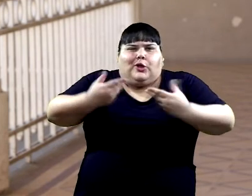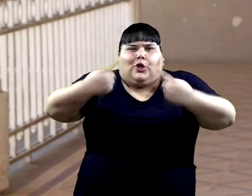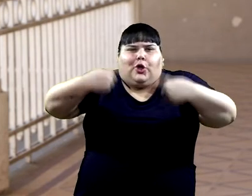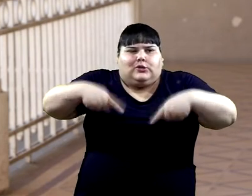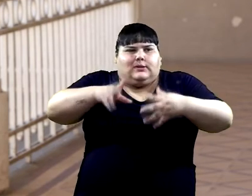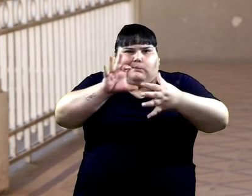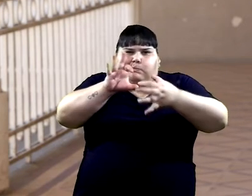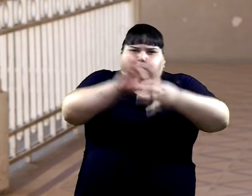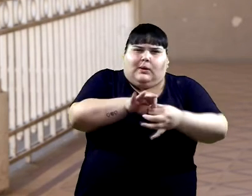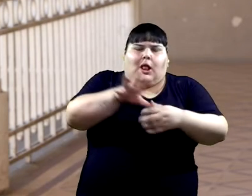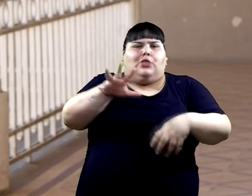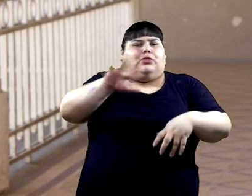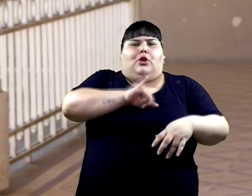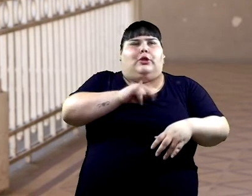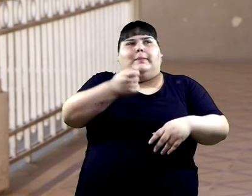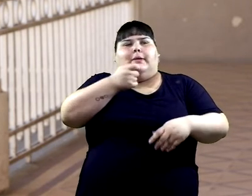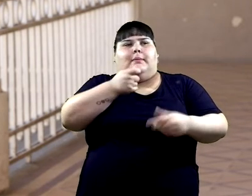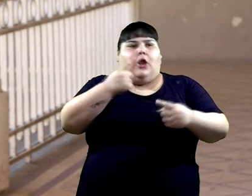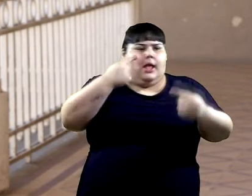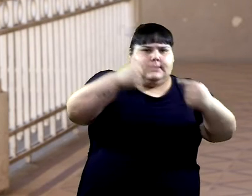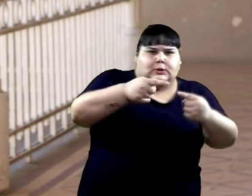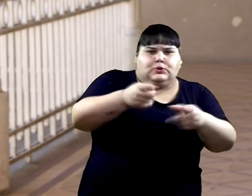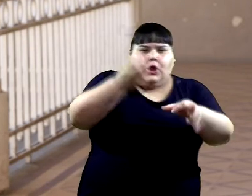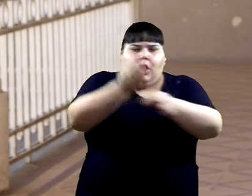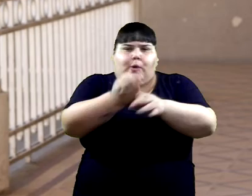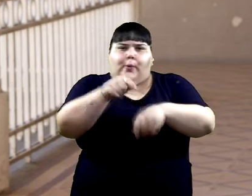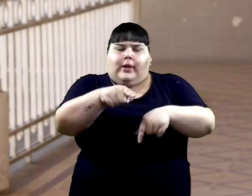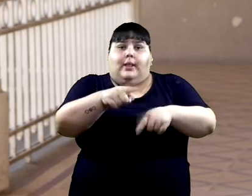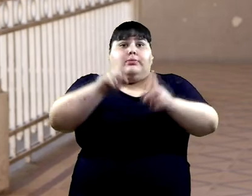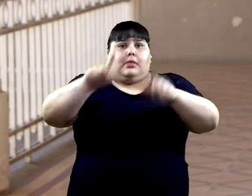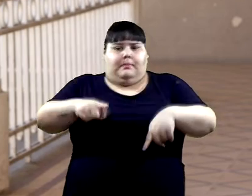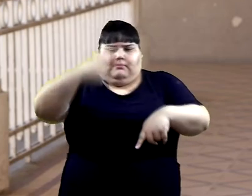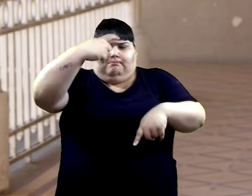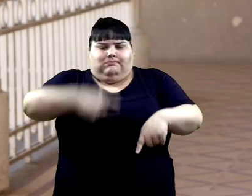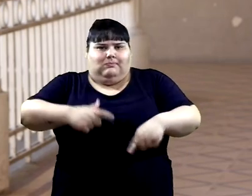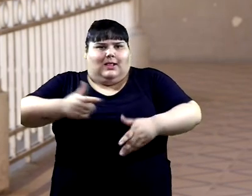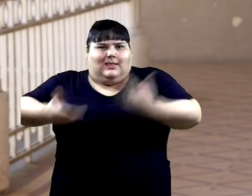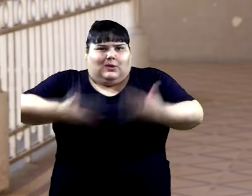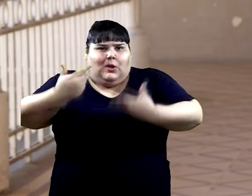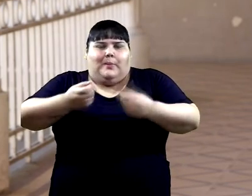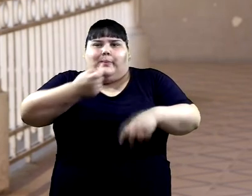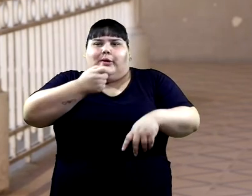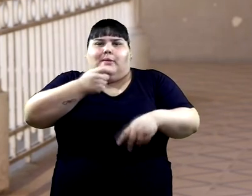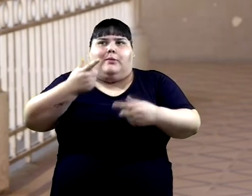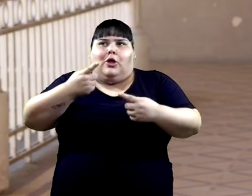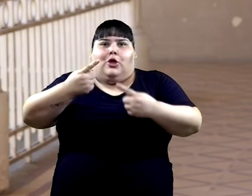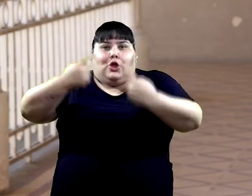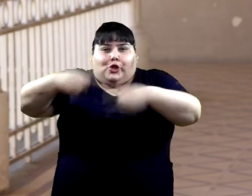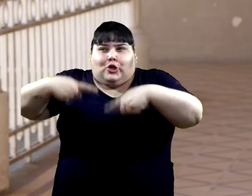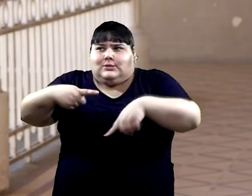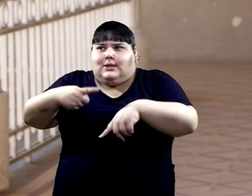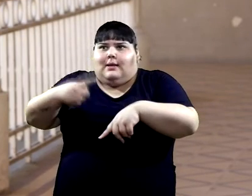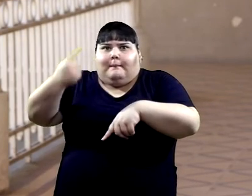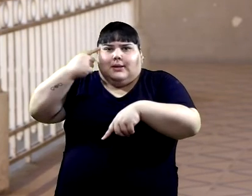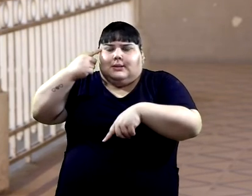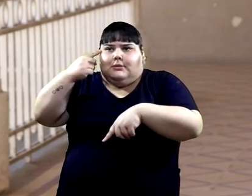lo cotidiano, de la vida institucional, de la vida escolar, pero también desde lo personal en cuanto a desestructurar aquellas cuestiones que